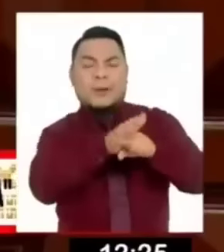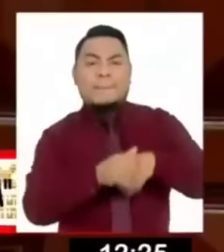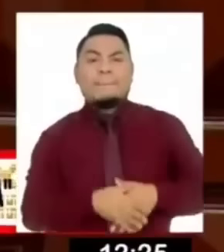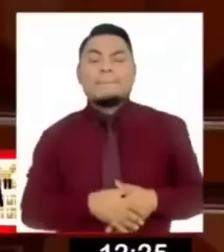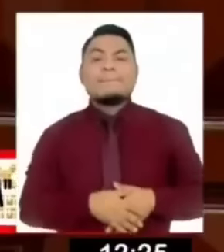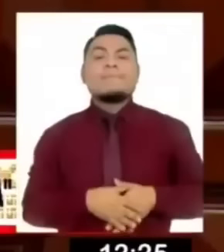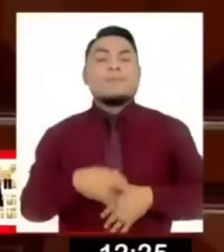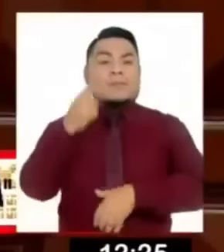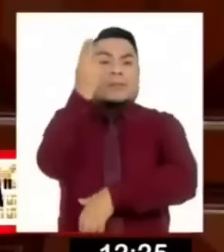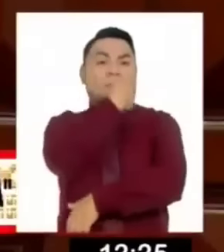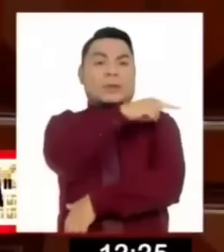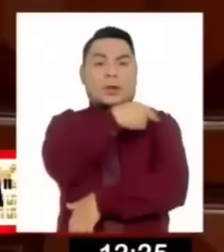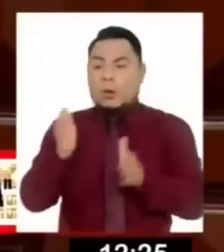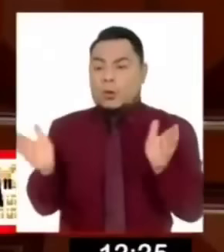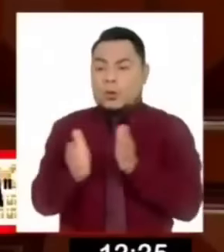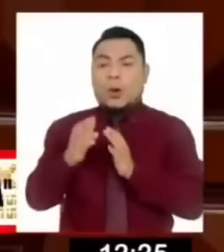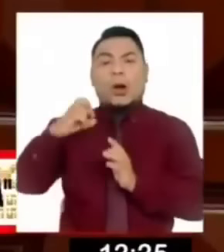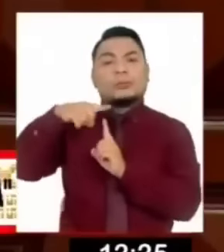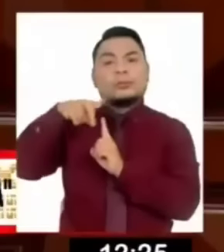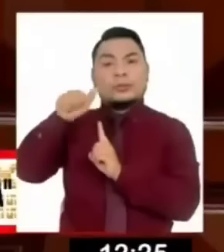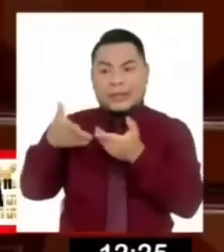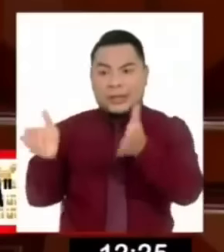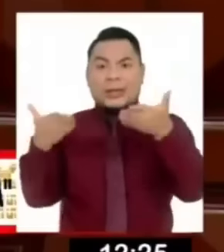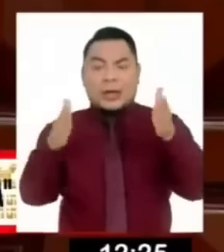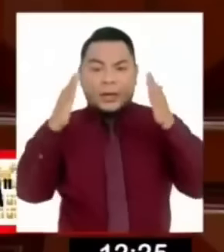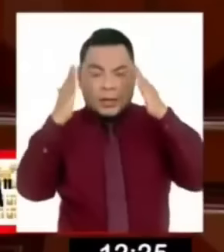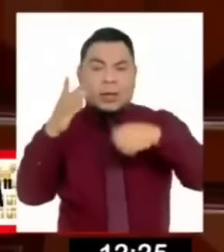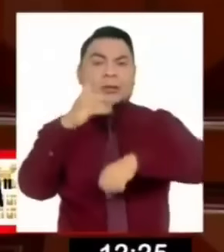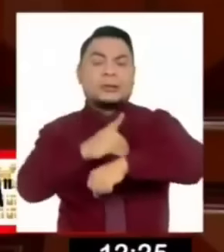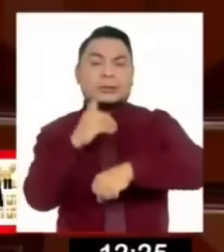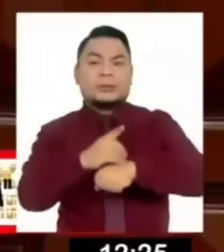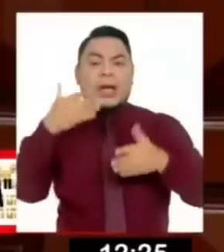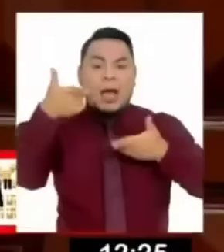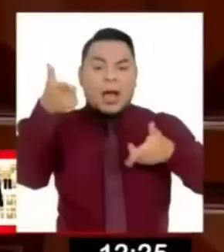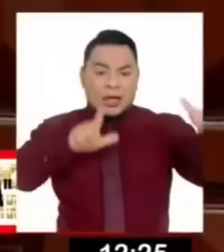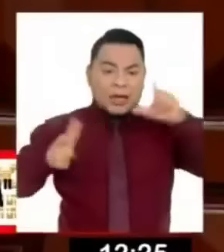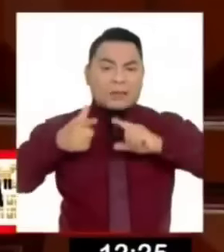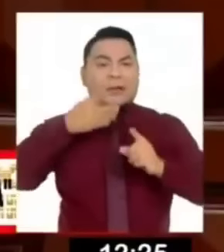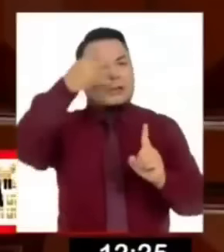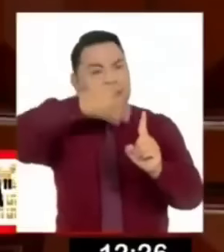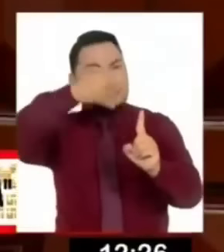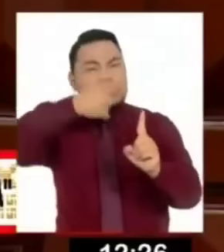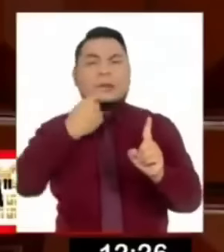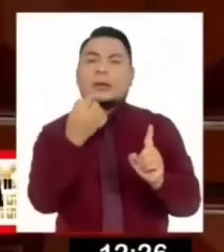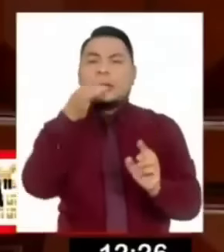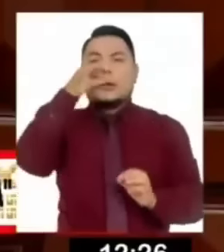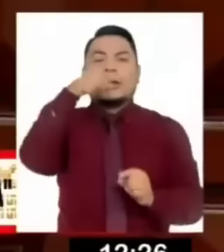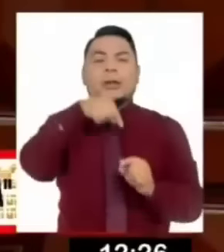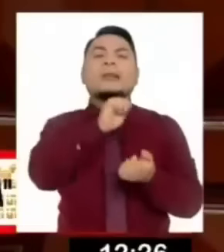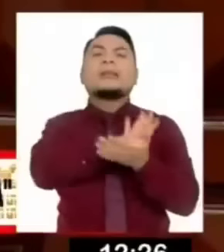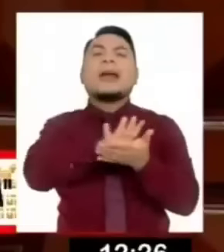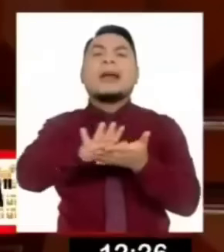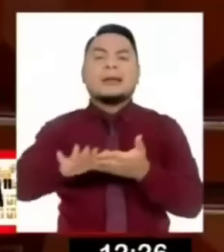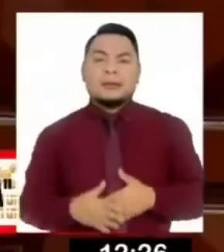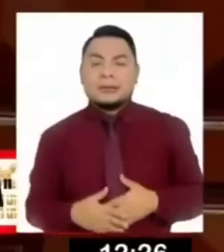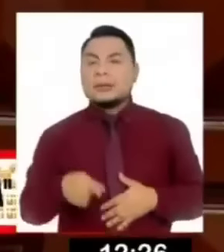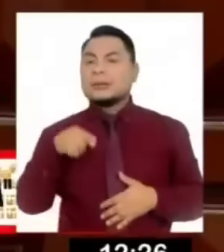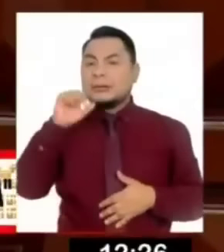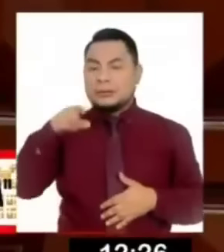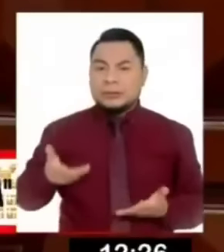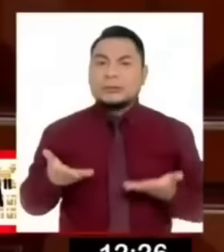centros y postas de salud garantizarán la atención médica, laboratorio y exámenes con real gratuidad,